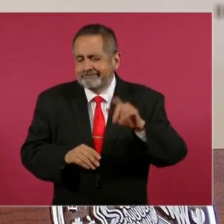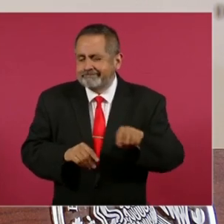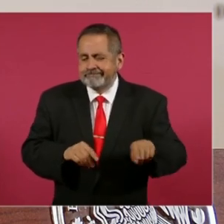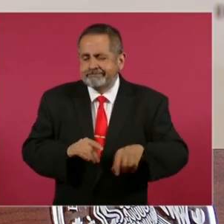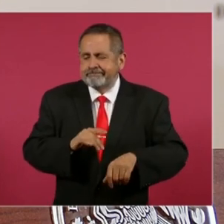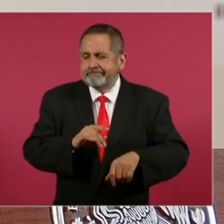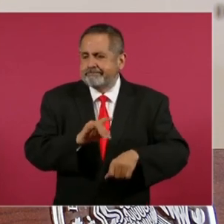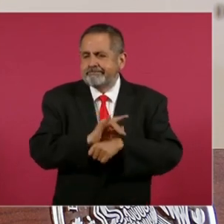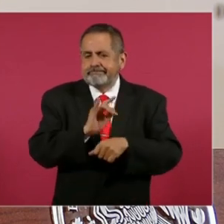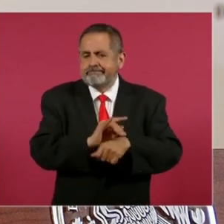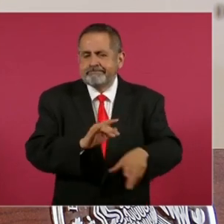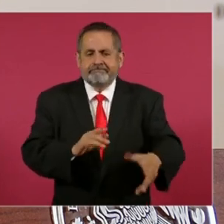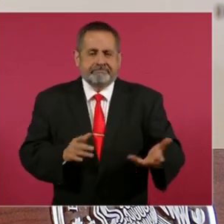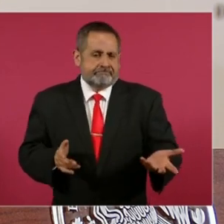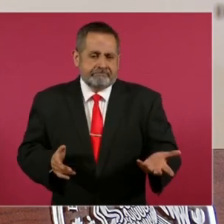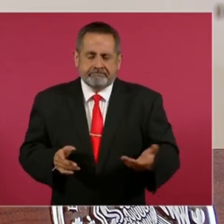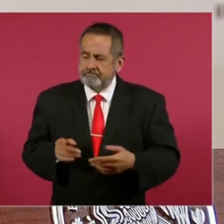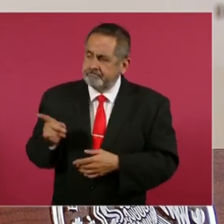perfectamente